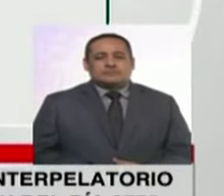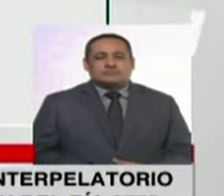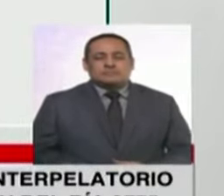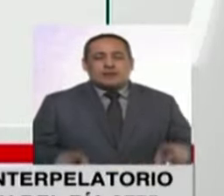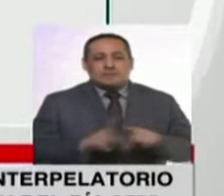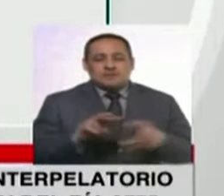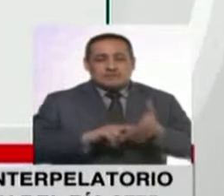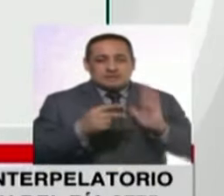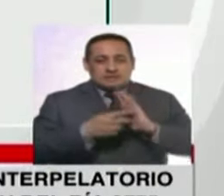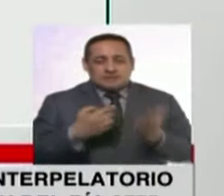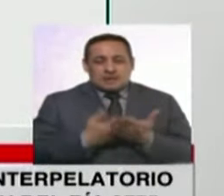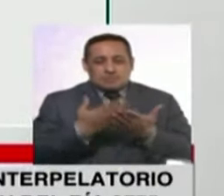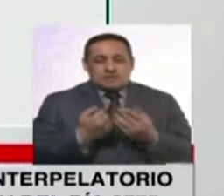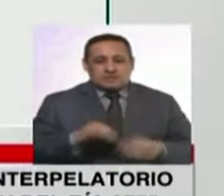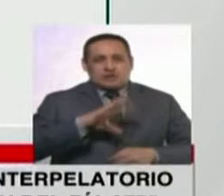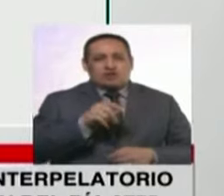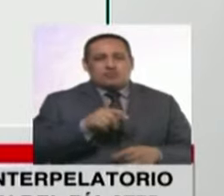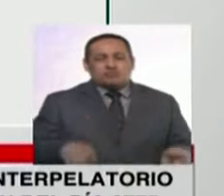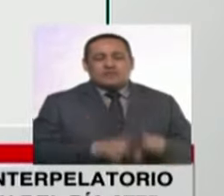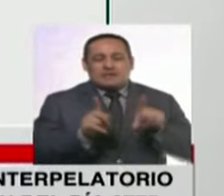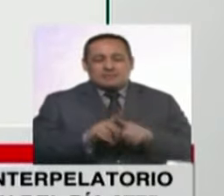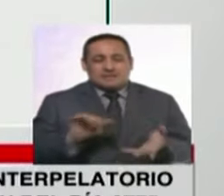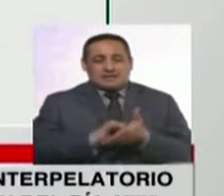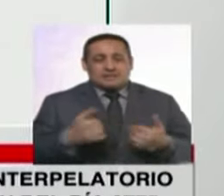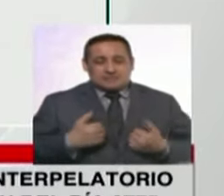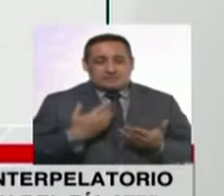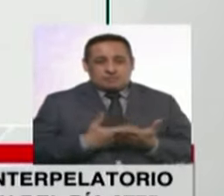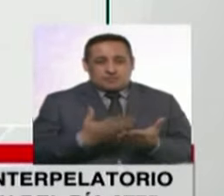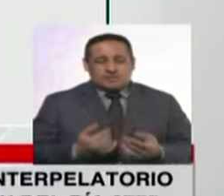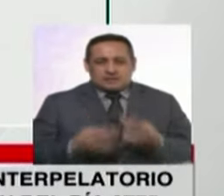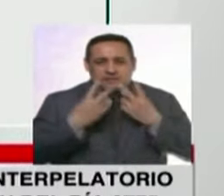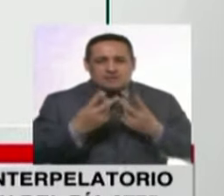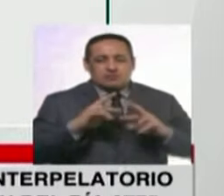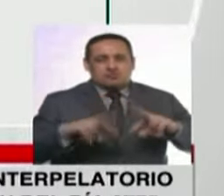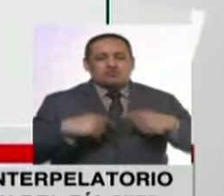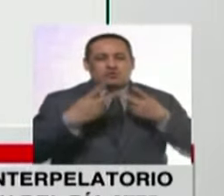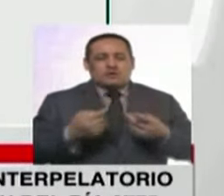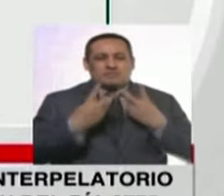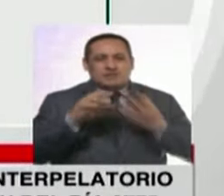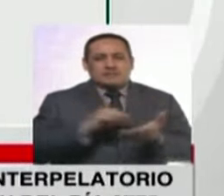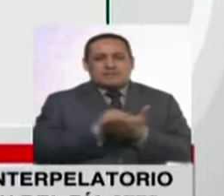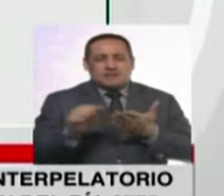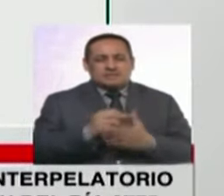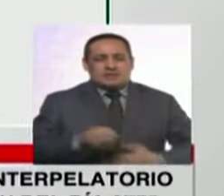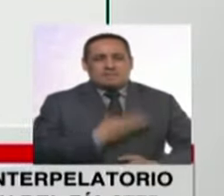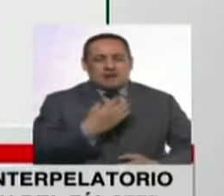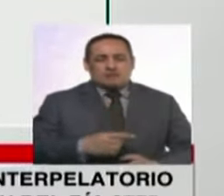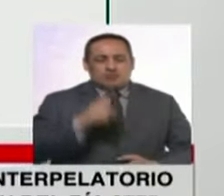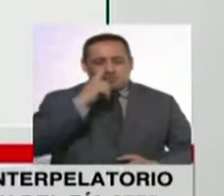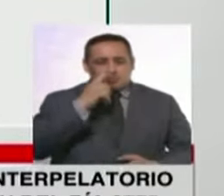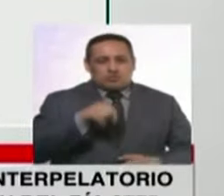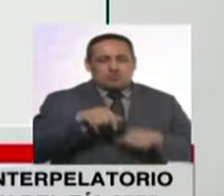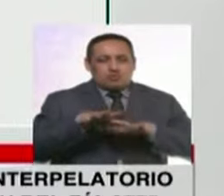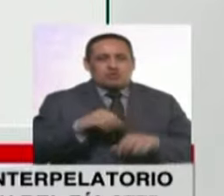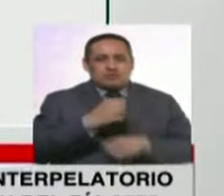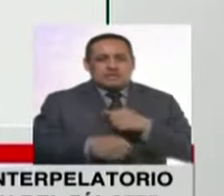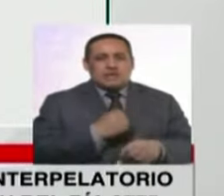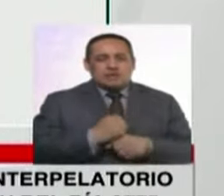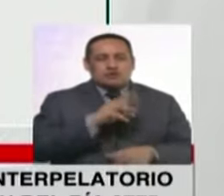es lo que refiere a la incidencias también se advierte un incremento en los meses de mayo junio y Julio